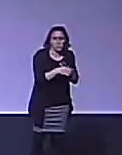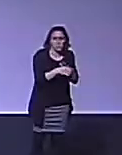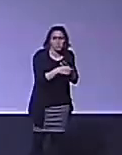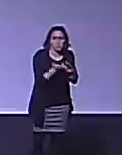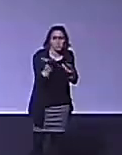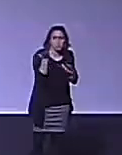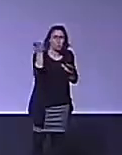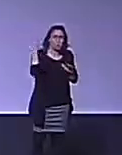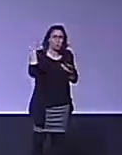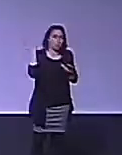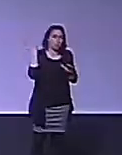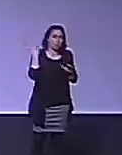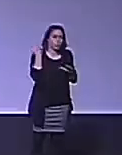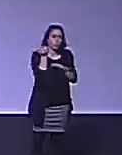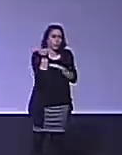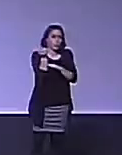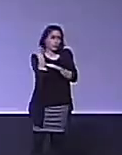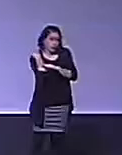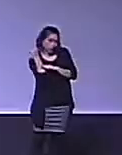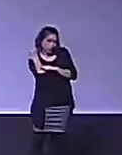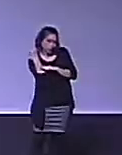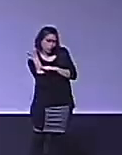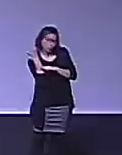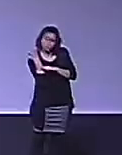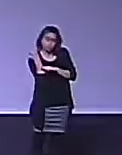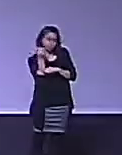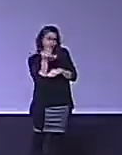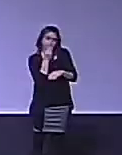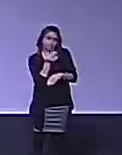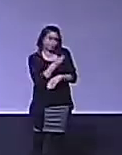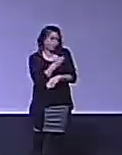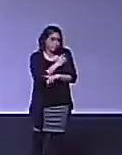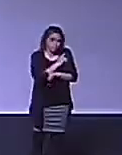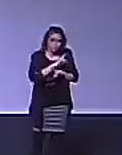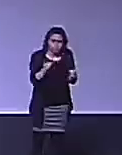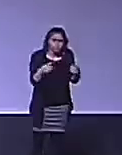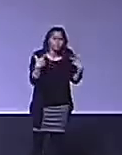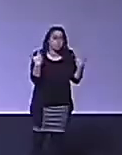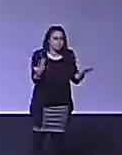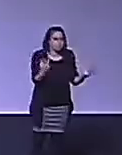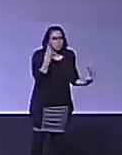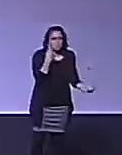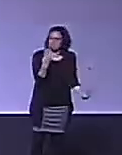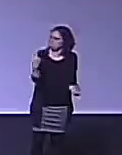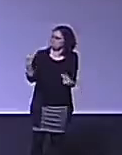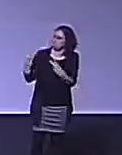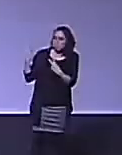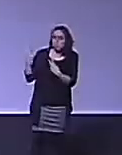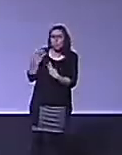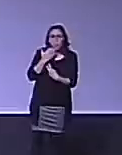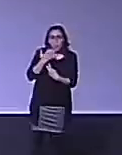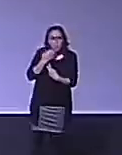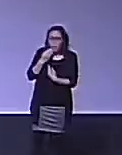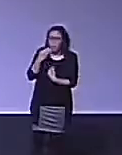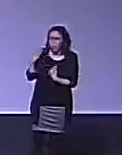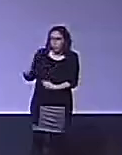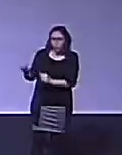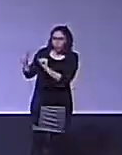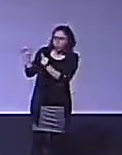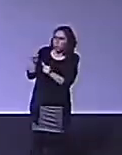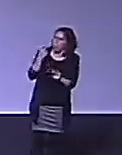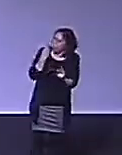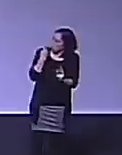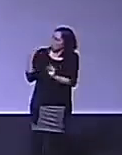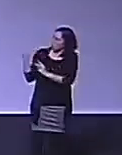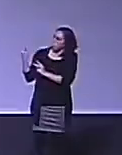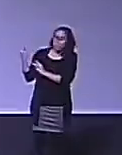batzuk egindako lana. Eta zorionez badauzkagu adibide onak eta ispilu bene-benetan ederrak nun begiratu. Eta